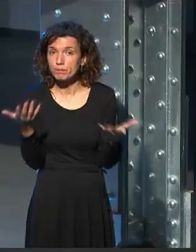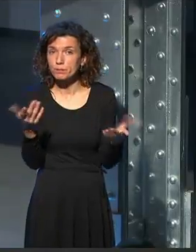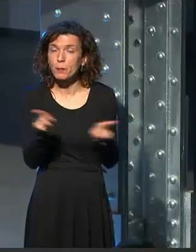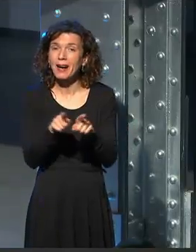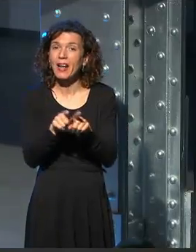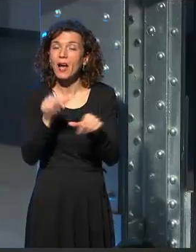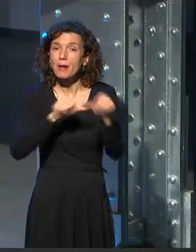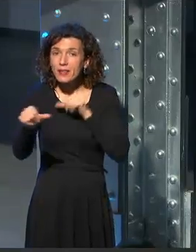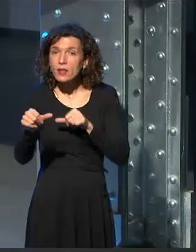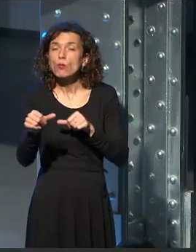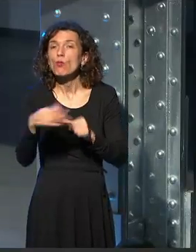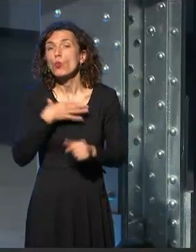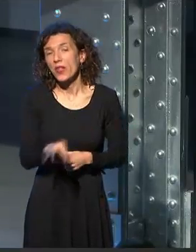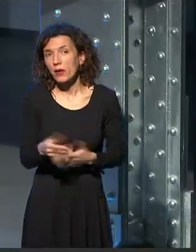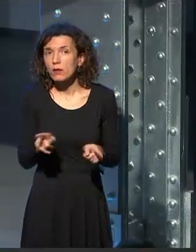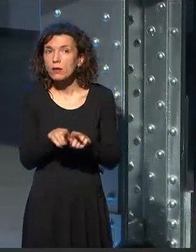simplemente poder